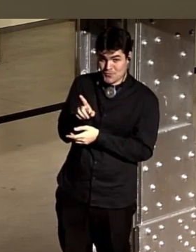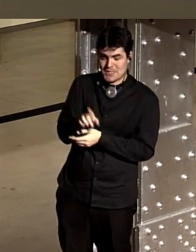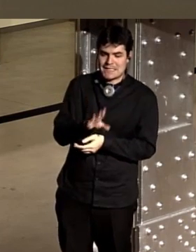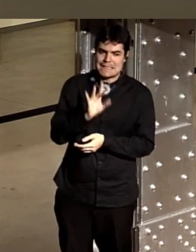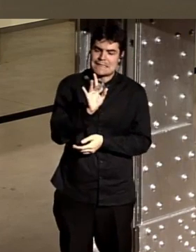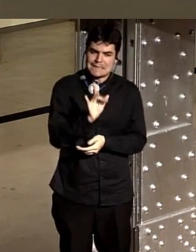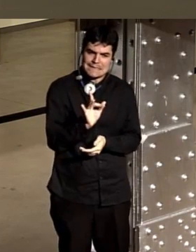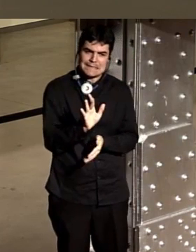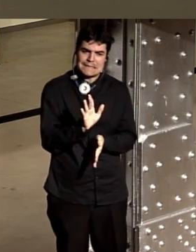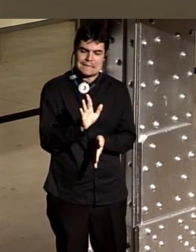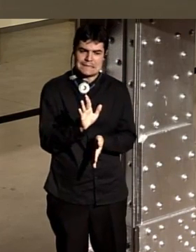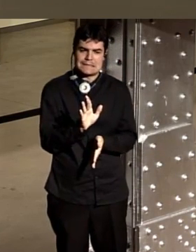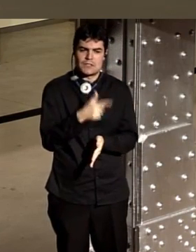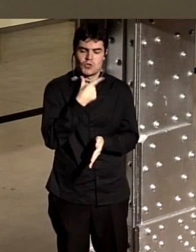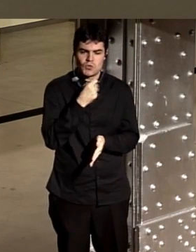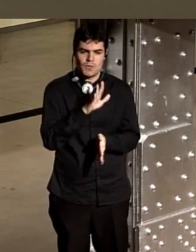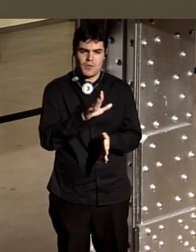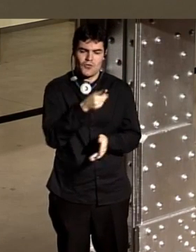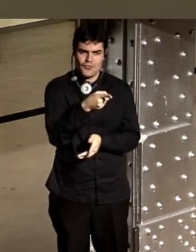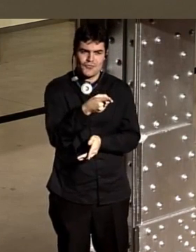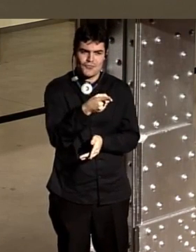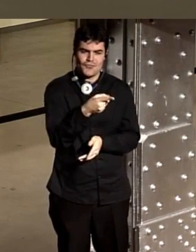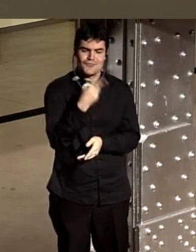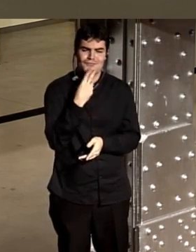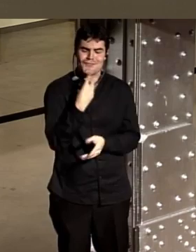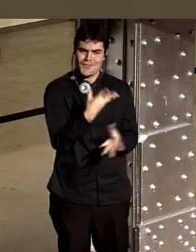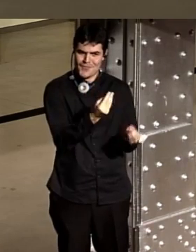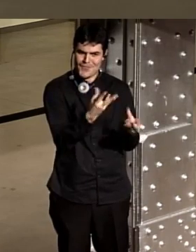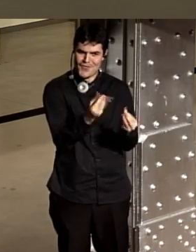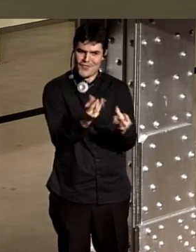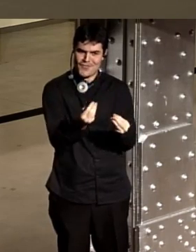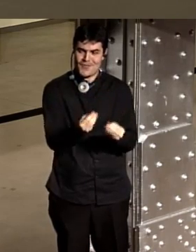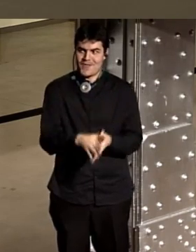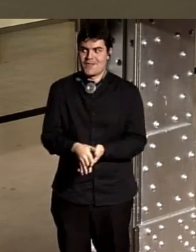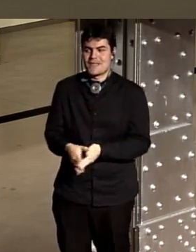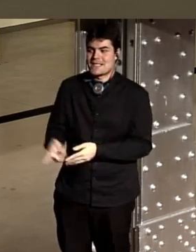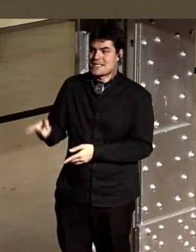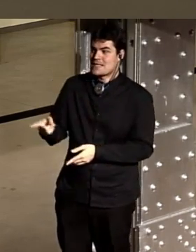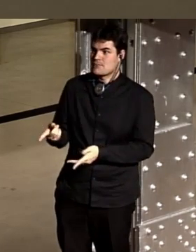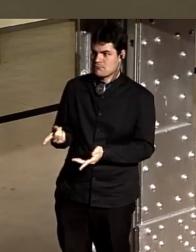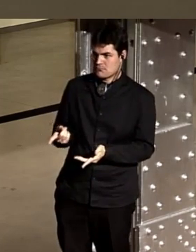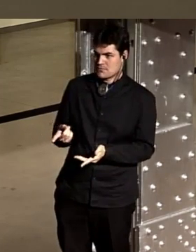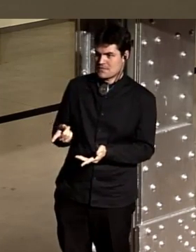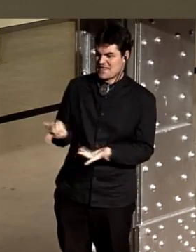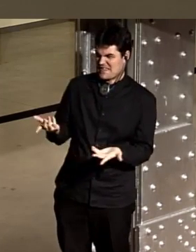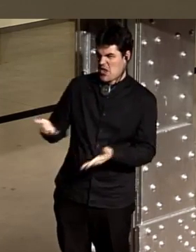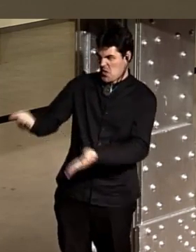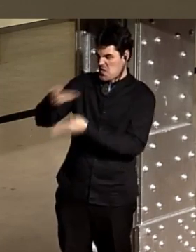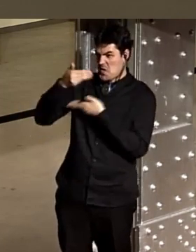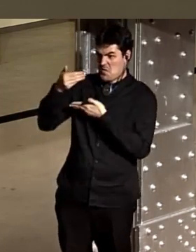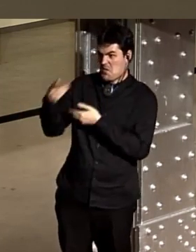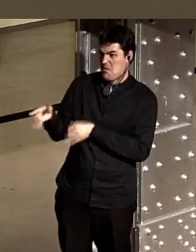gustó, pero has tenido muchos novios. Y digo, ni me habla de los secuestros, ni